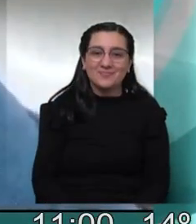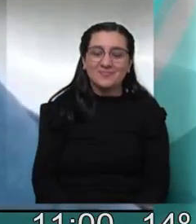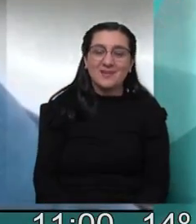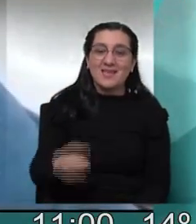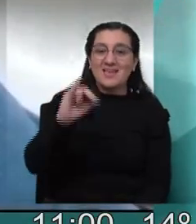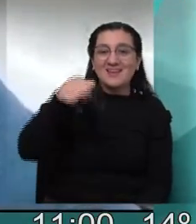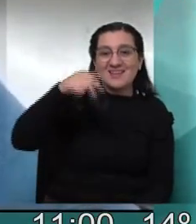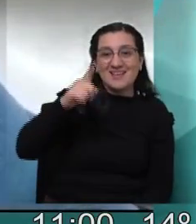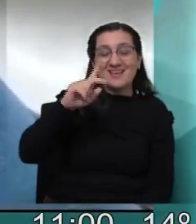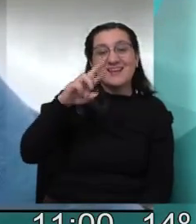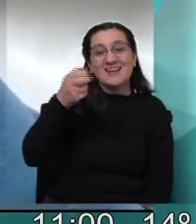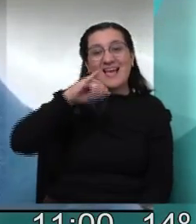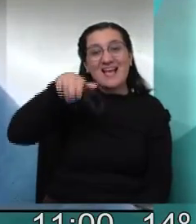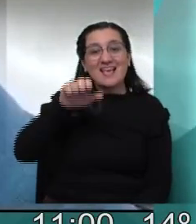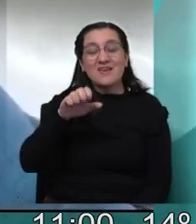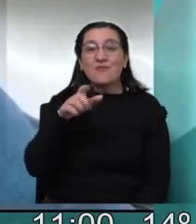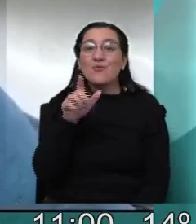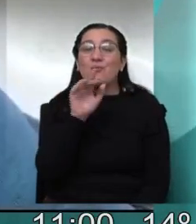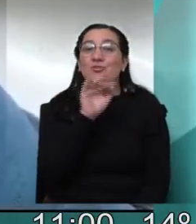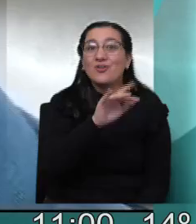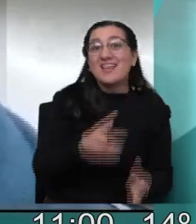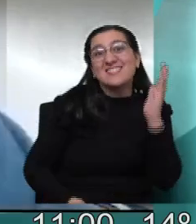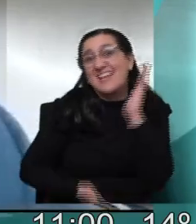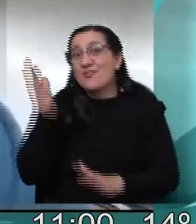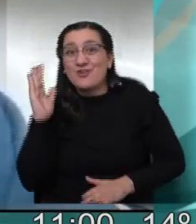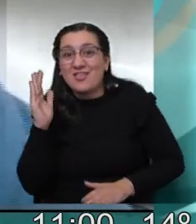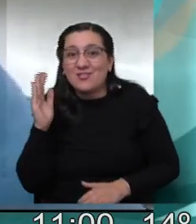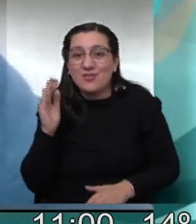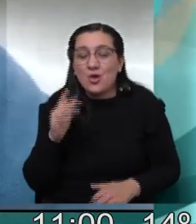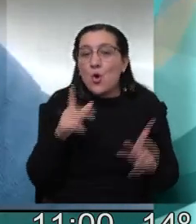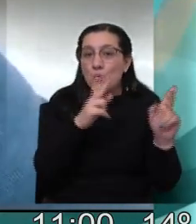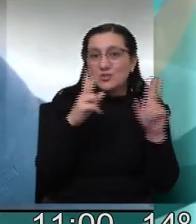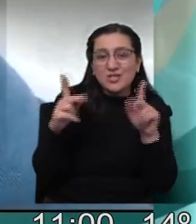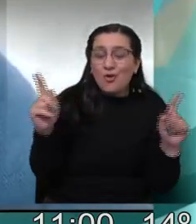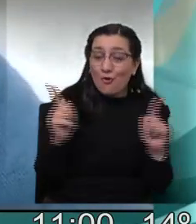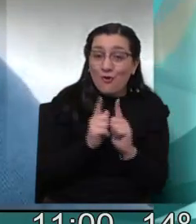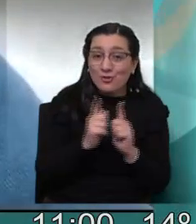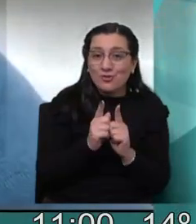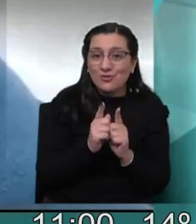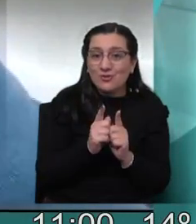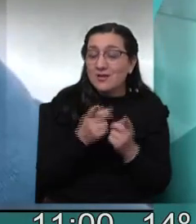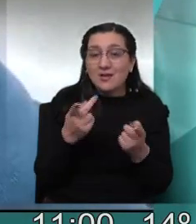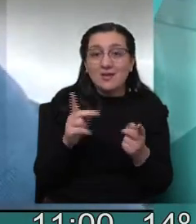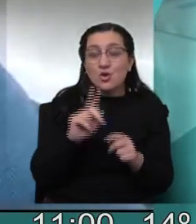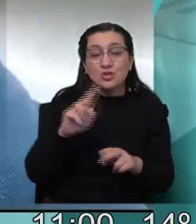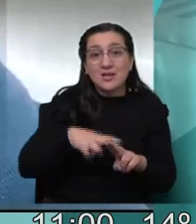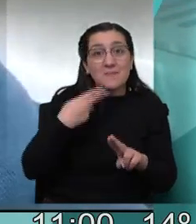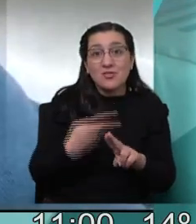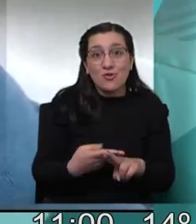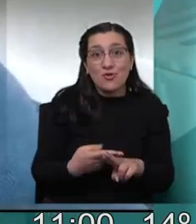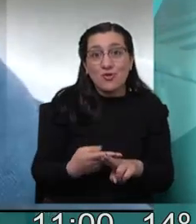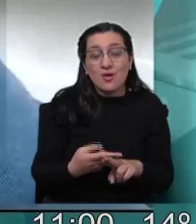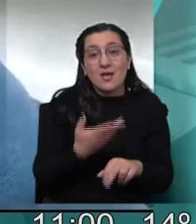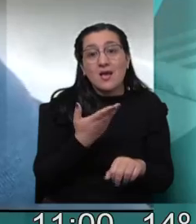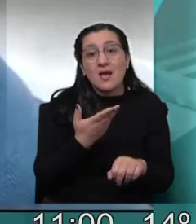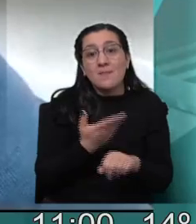Rinraje fue eso, un tocar y salir corriendo. Un ciclo muy breve que no se volvió a perpetrar a pedido